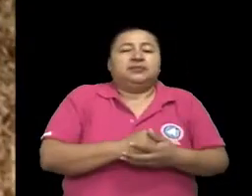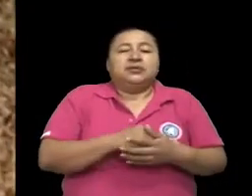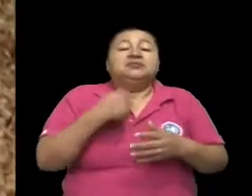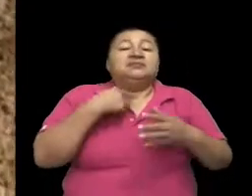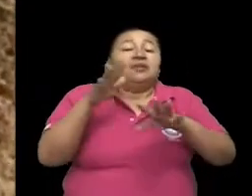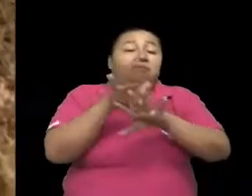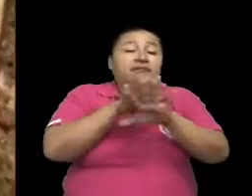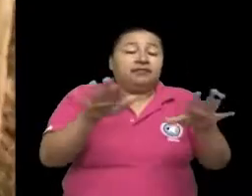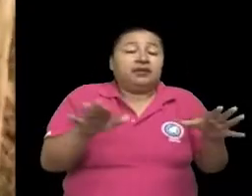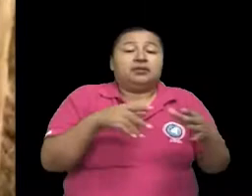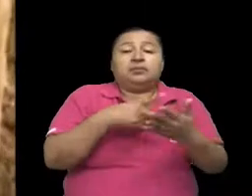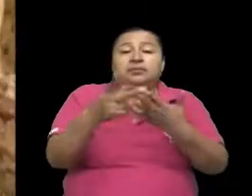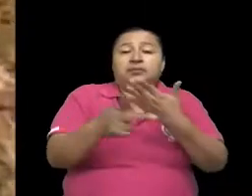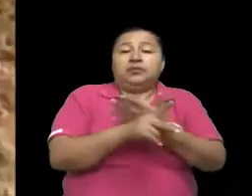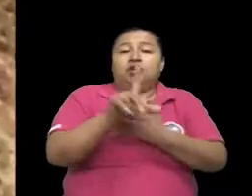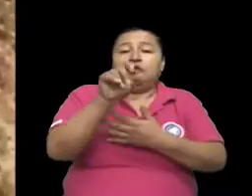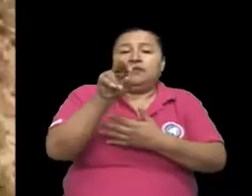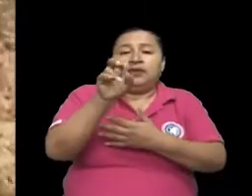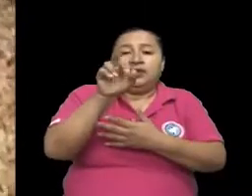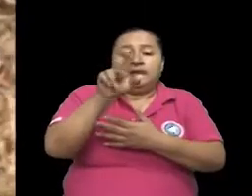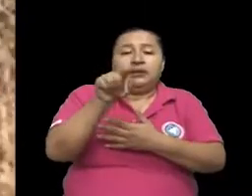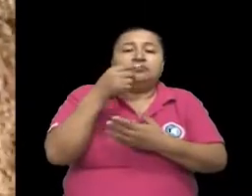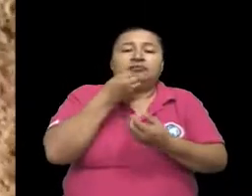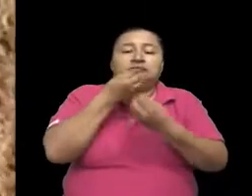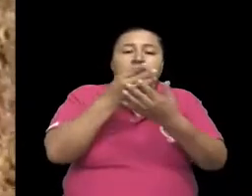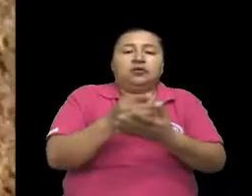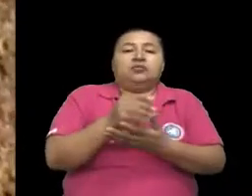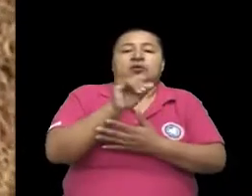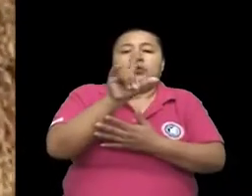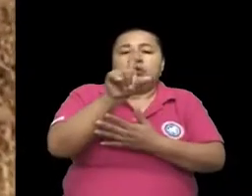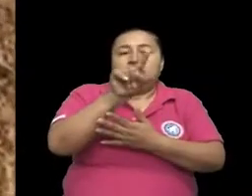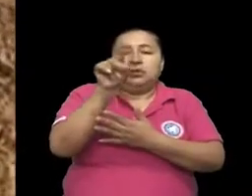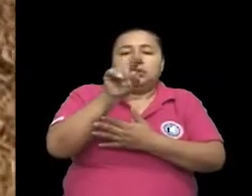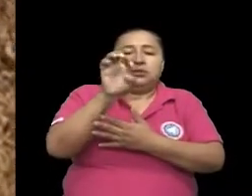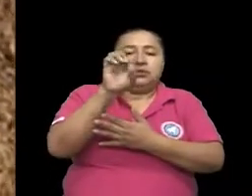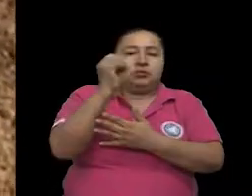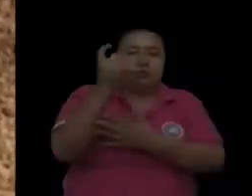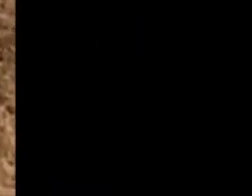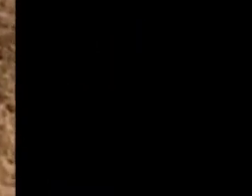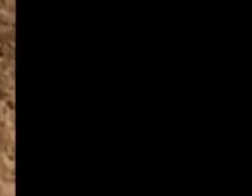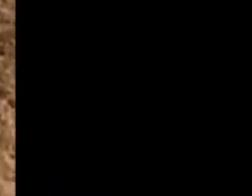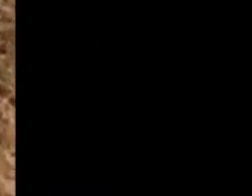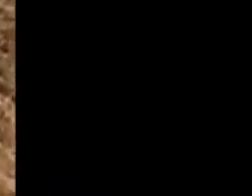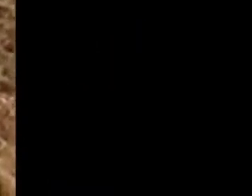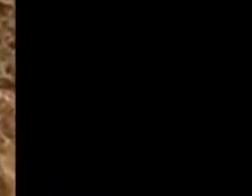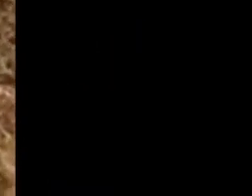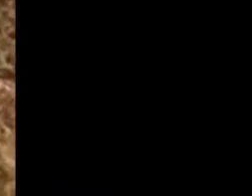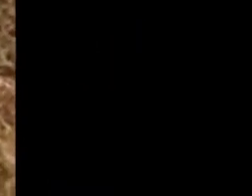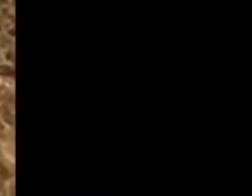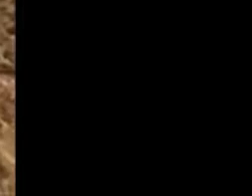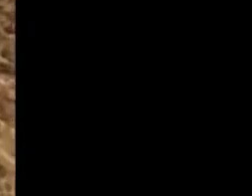Llegamos al final de nuestro segmento Lo Viral. Para el canal parlamentario, informó Liz Escoto.